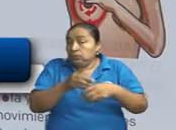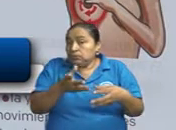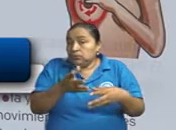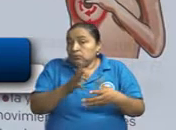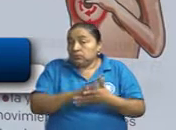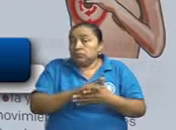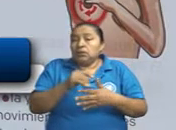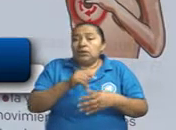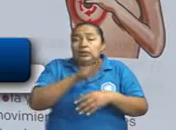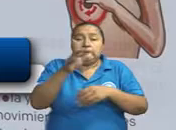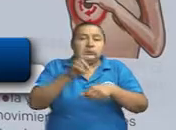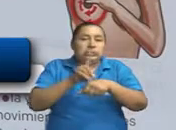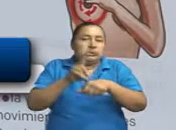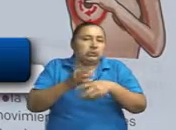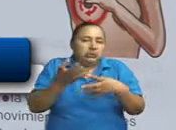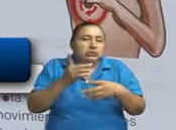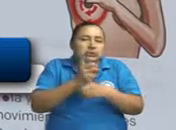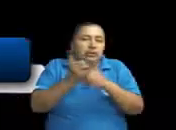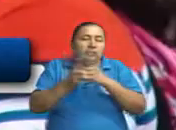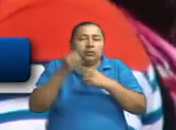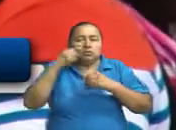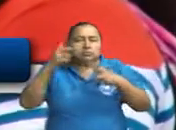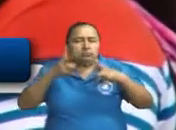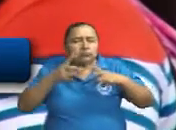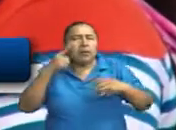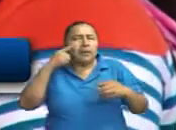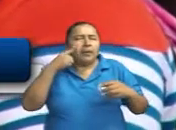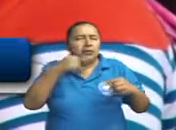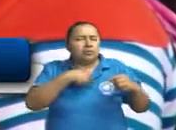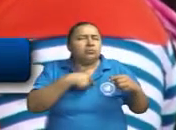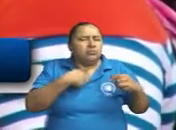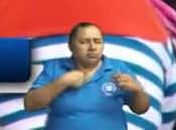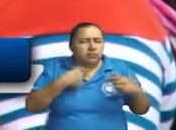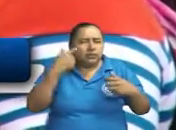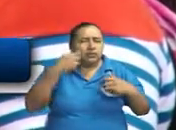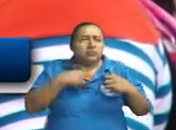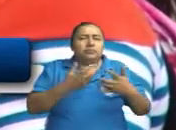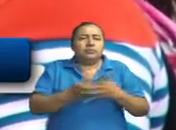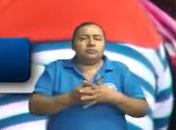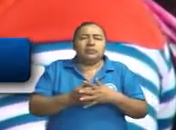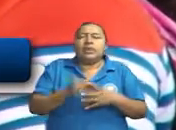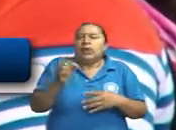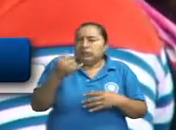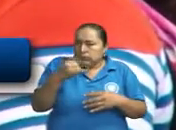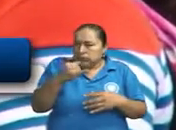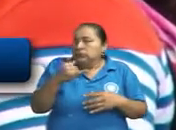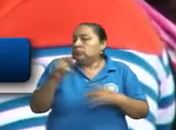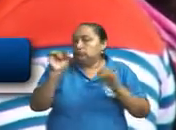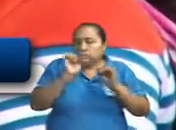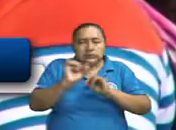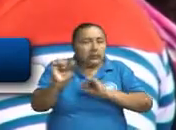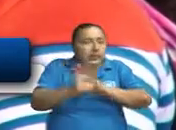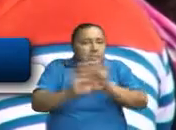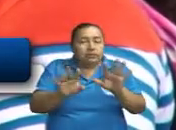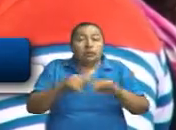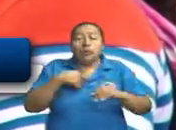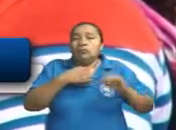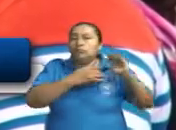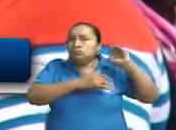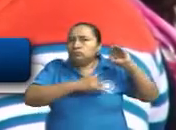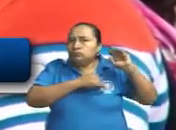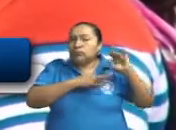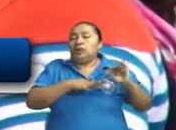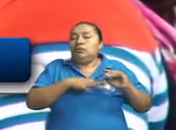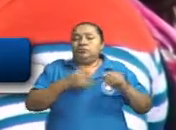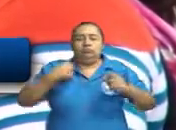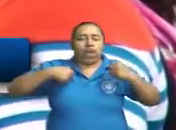la ginecóloga, donde el doctor, donde es correcto, la unidad más cercana? La unidad más cercana, cuando uno se detecta una pelotita,